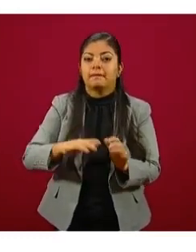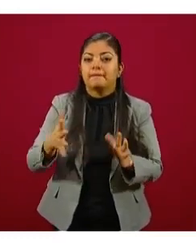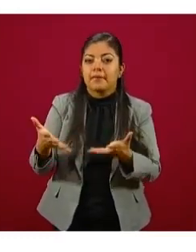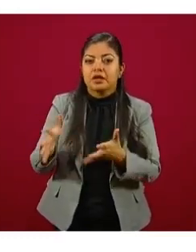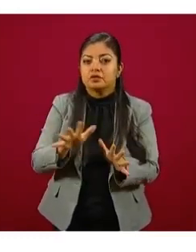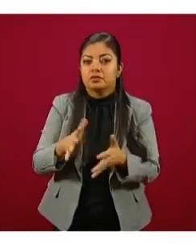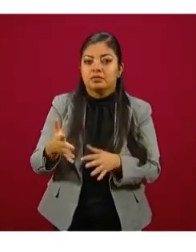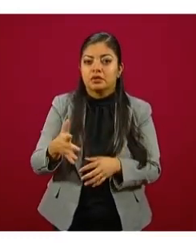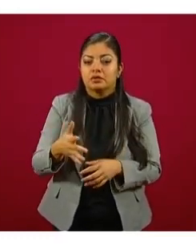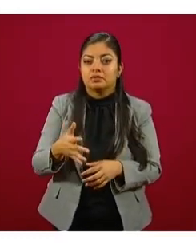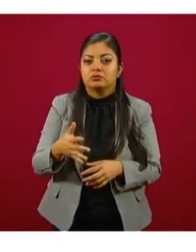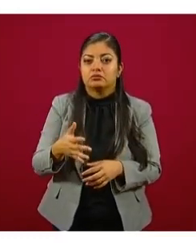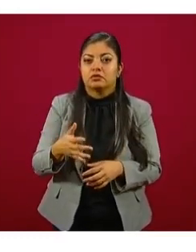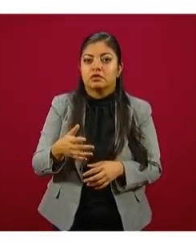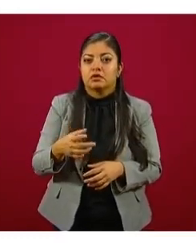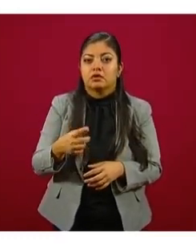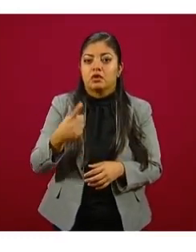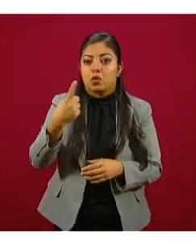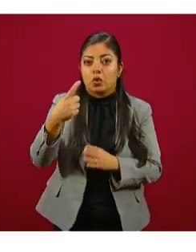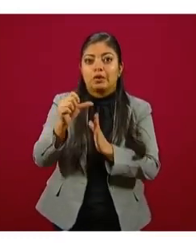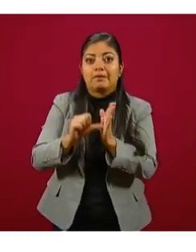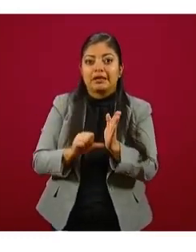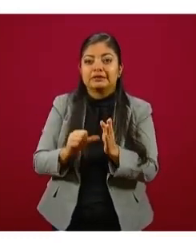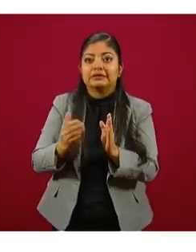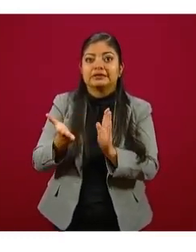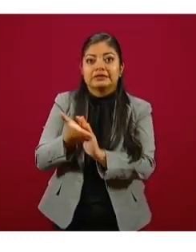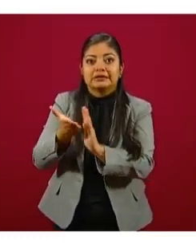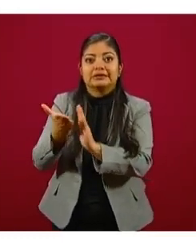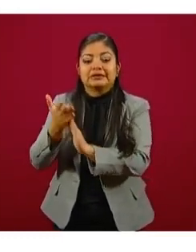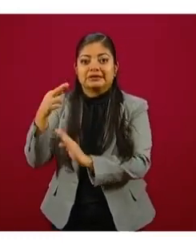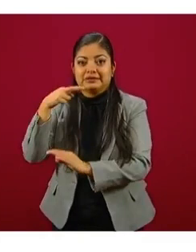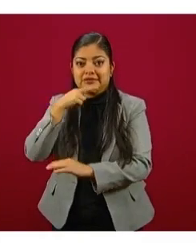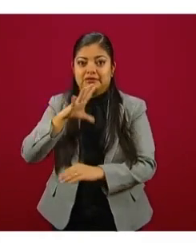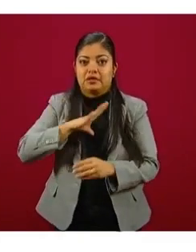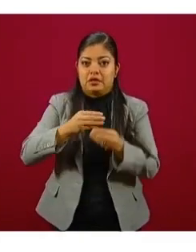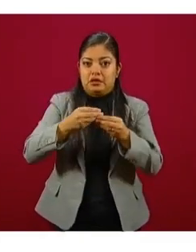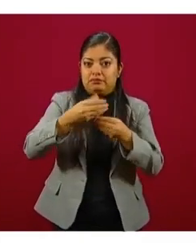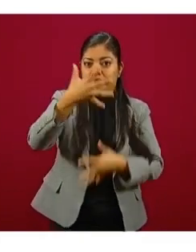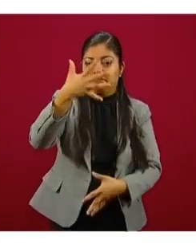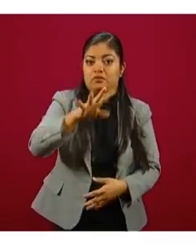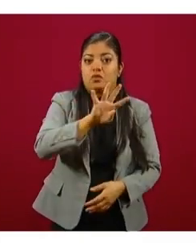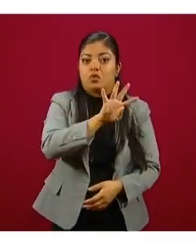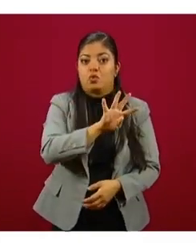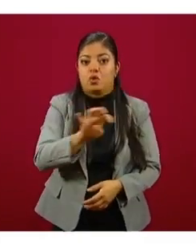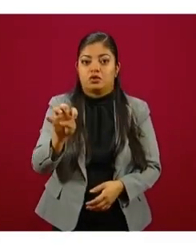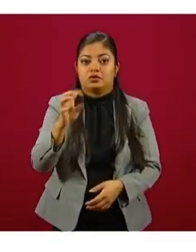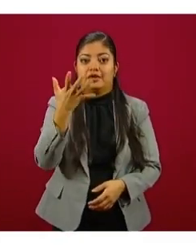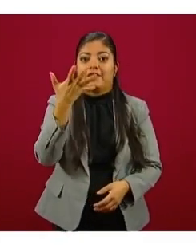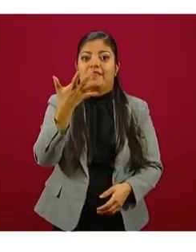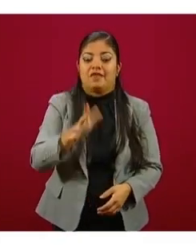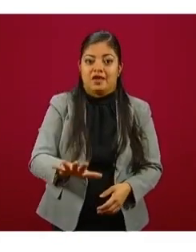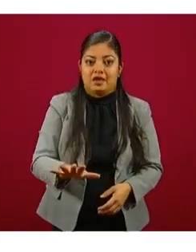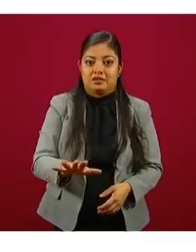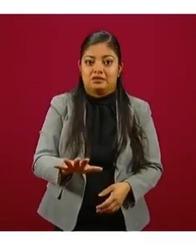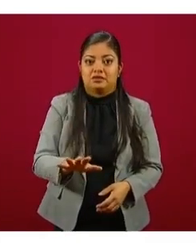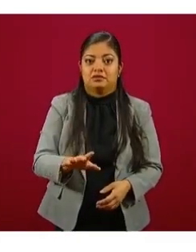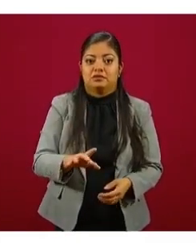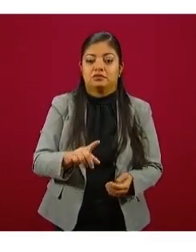de una por mes, y aquí tienen el listado de 410 de